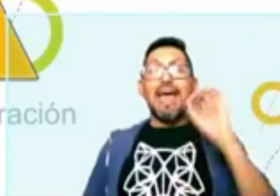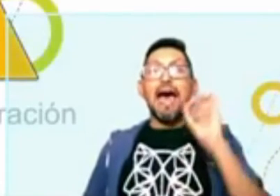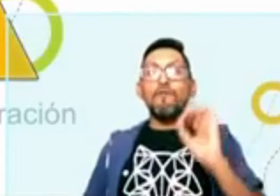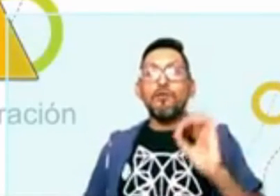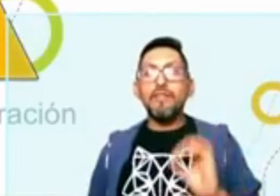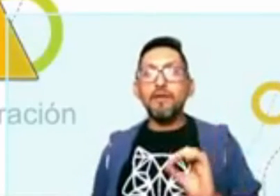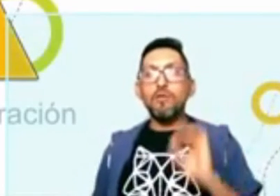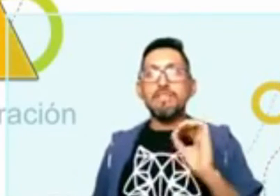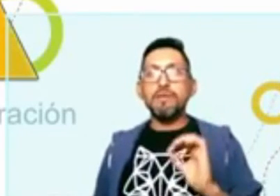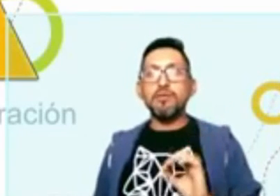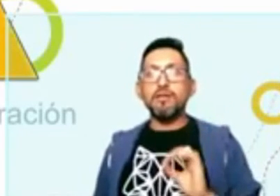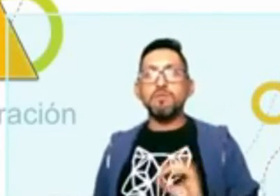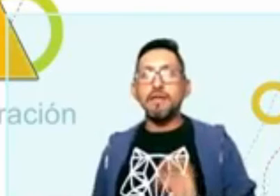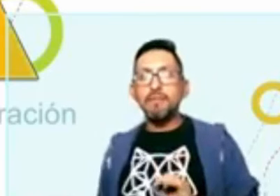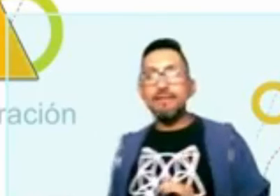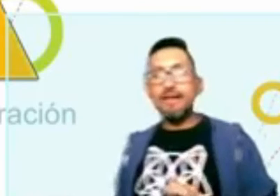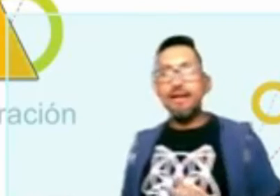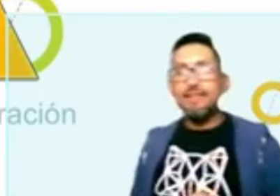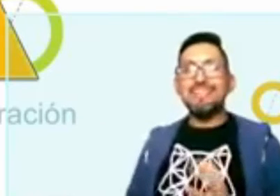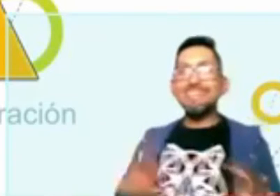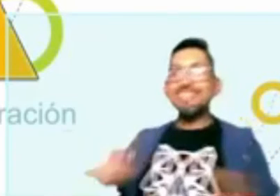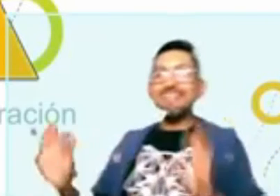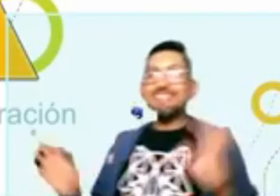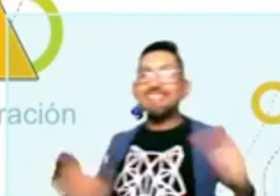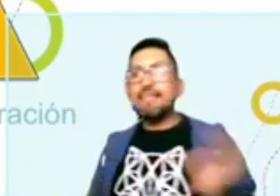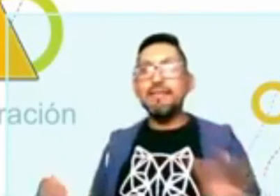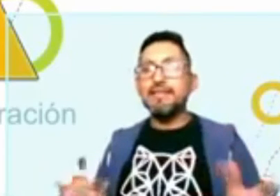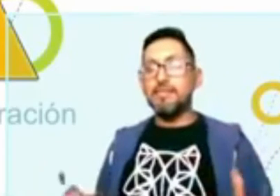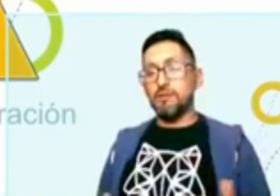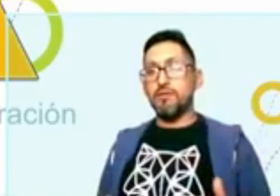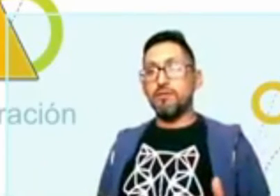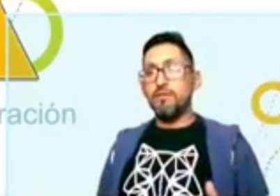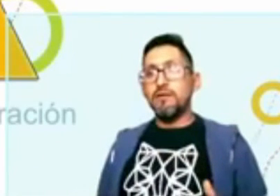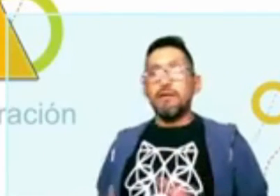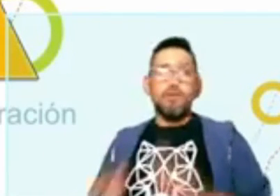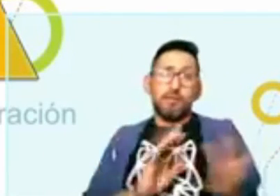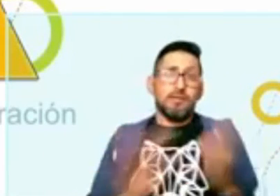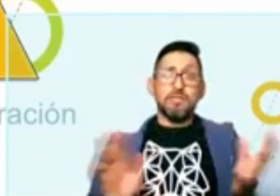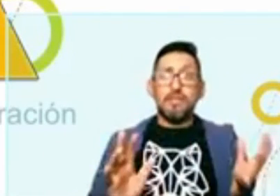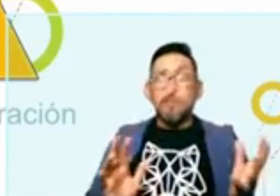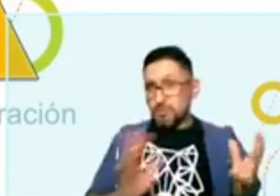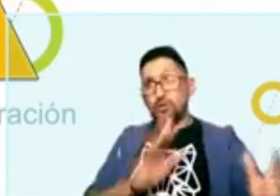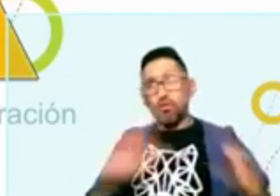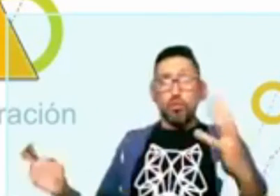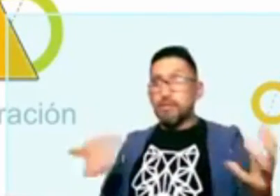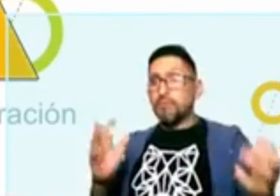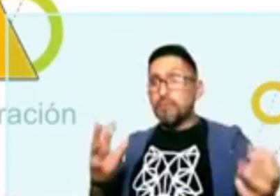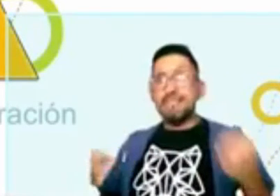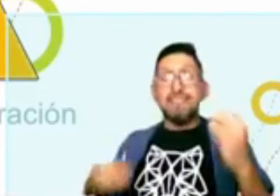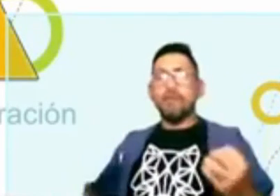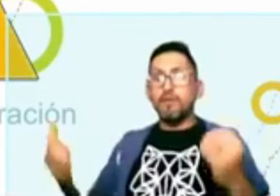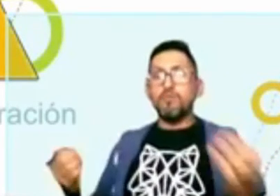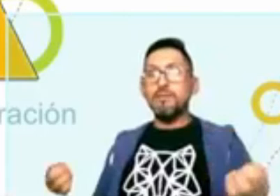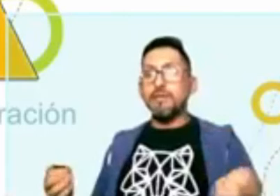de abordar un aspecto que nos permita decidir exactamente qué es lo mejor. Los científicos, te digo, todo el tiempo